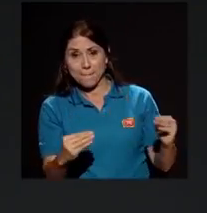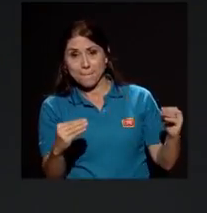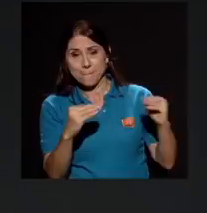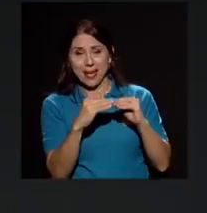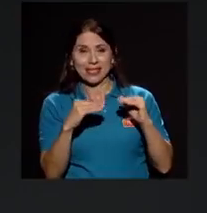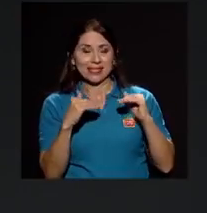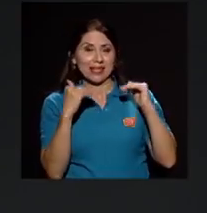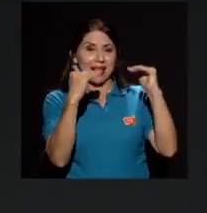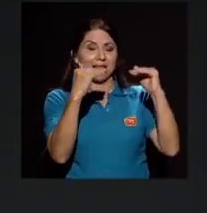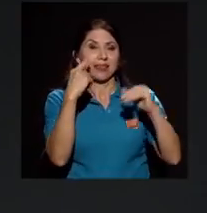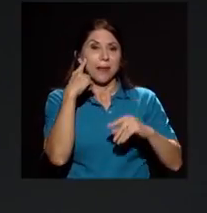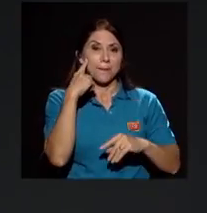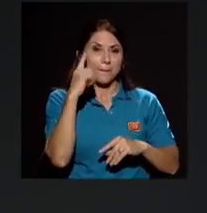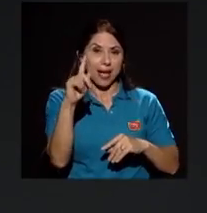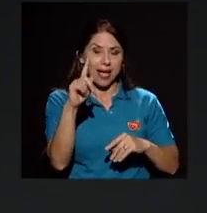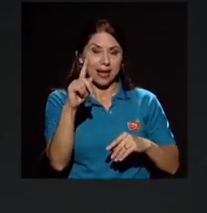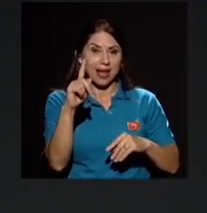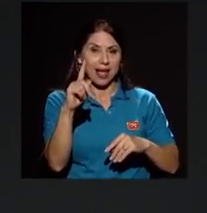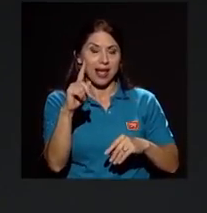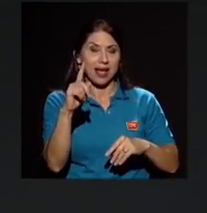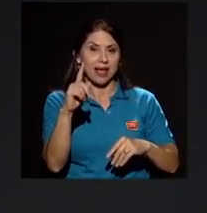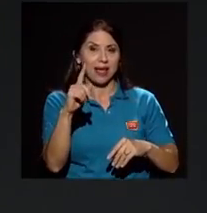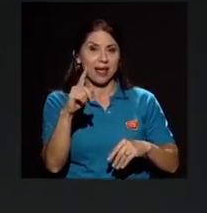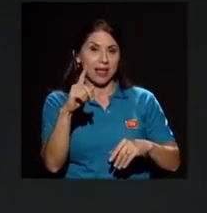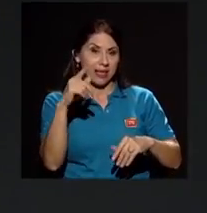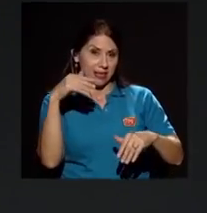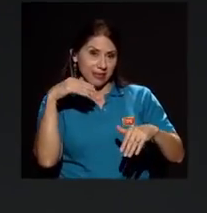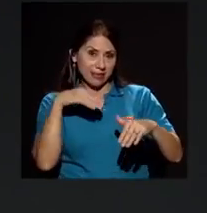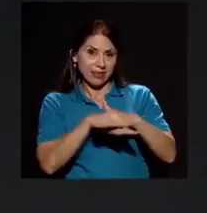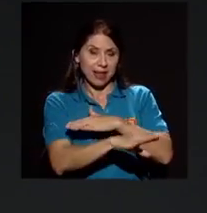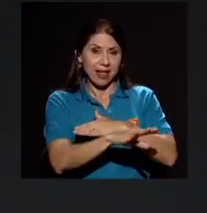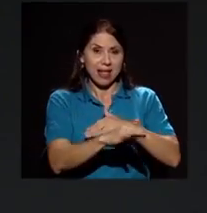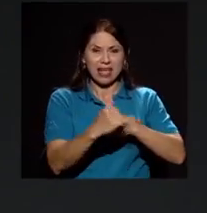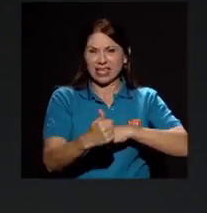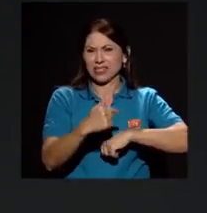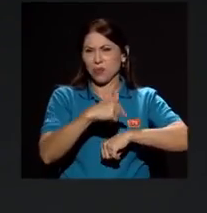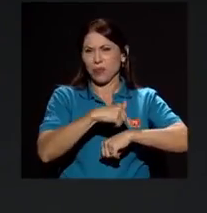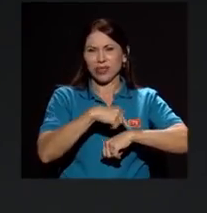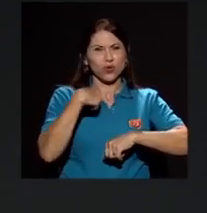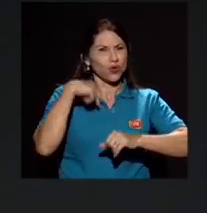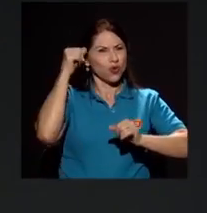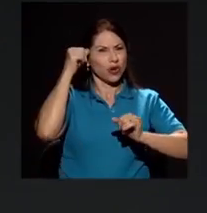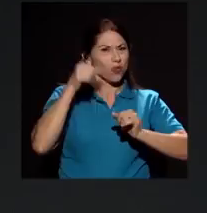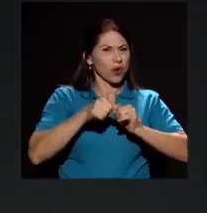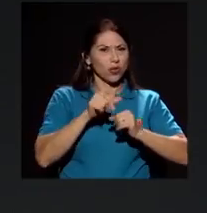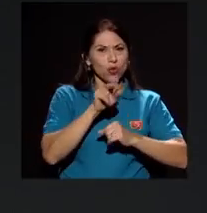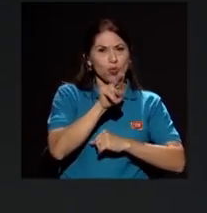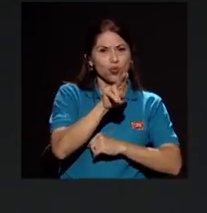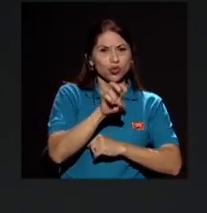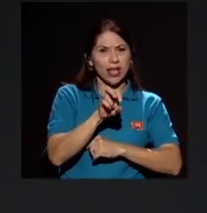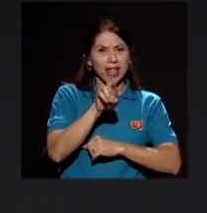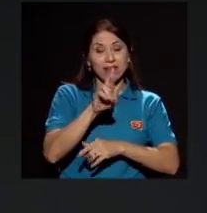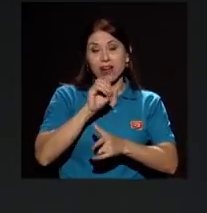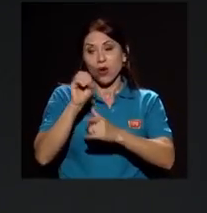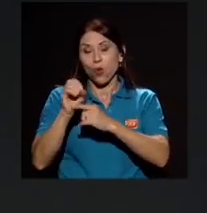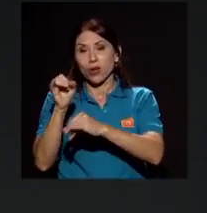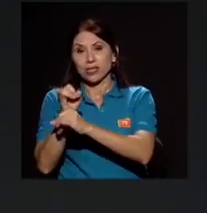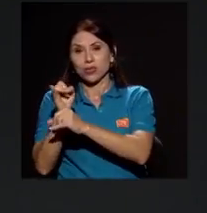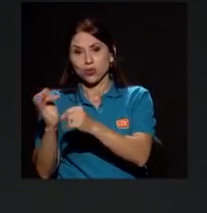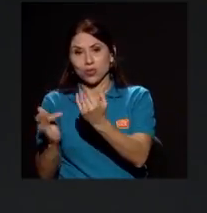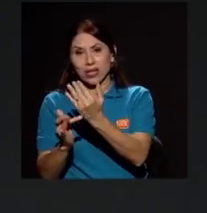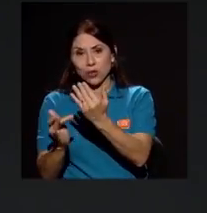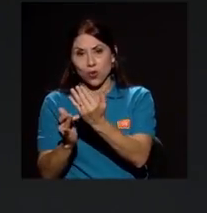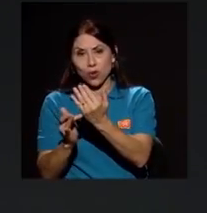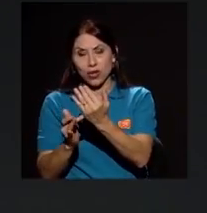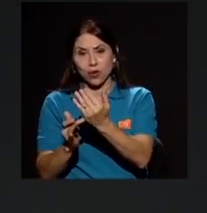para admisión en estos centros recuerdo si fue en un ser o el tecnológico provenía de un y